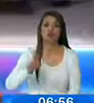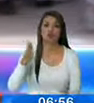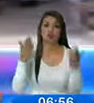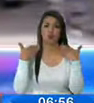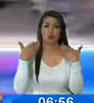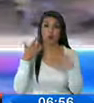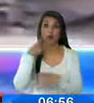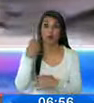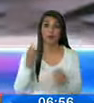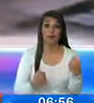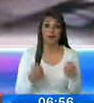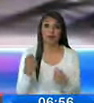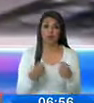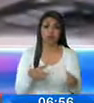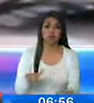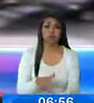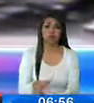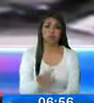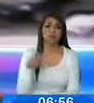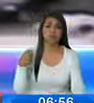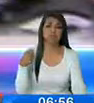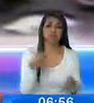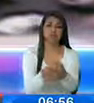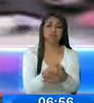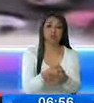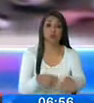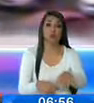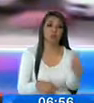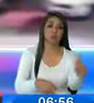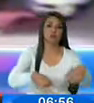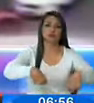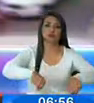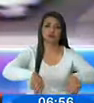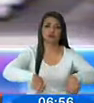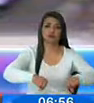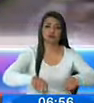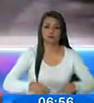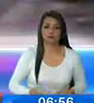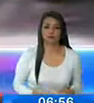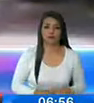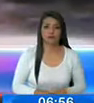un auto impacta contra una persona que circulaba en una motocicleta.